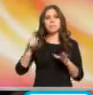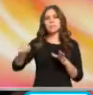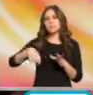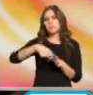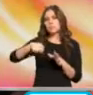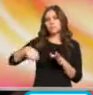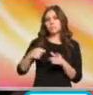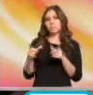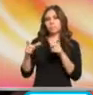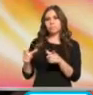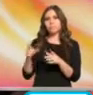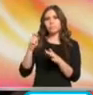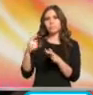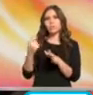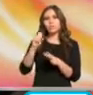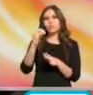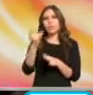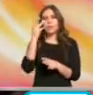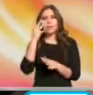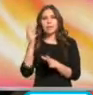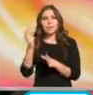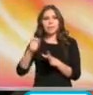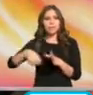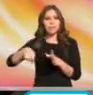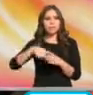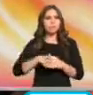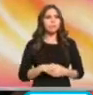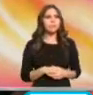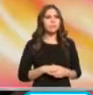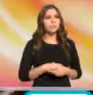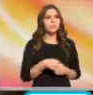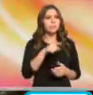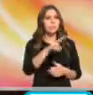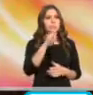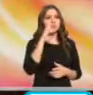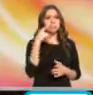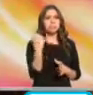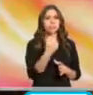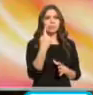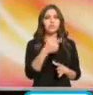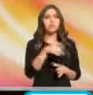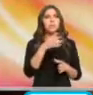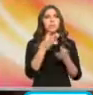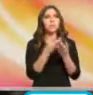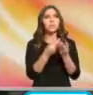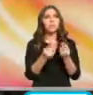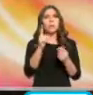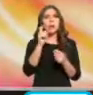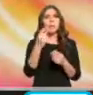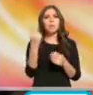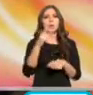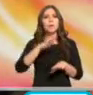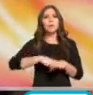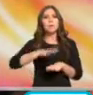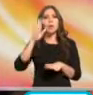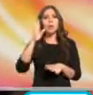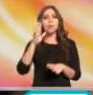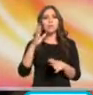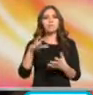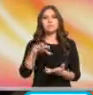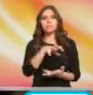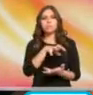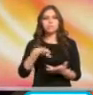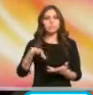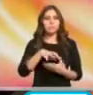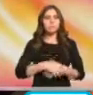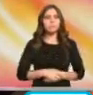A ver. Lo Sí, mejor está de la bien. receta. O Debe, más. debe de quedar un poquito más espeso. Bueno, les muestro ya en casita. ¿me pasé? Un poquito,